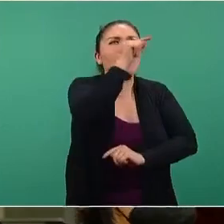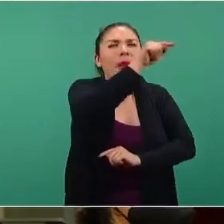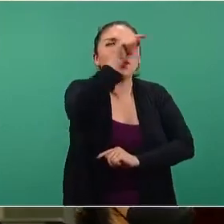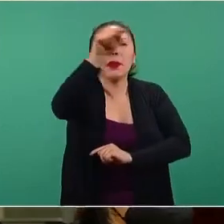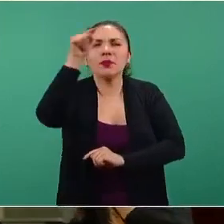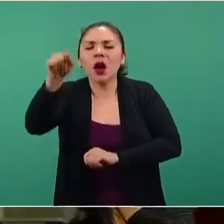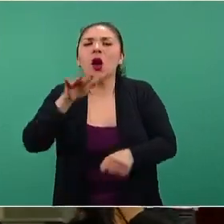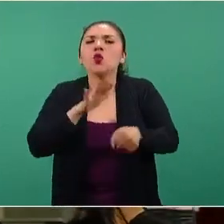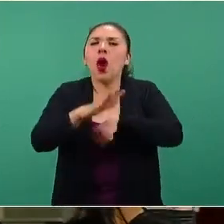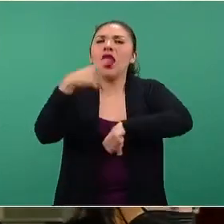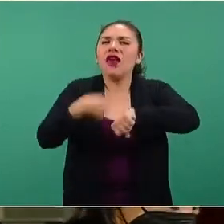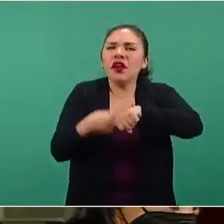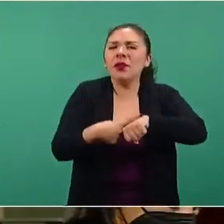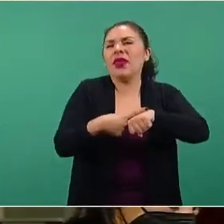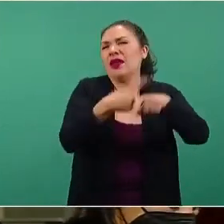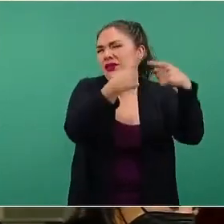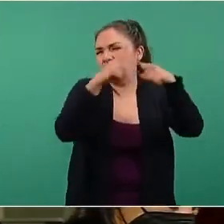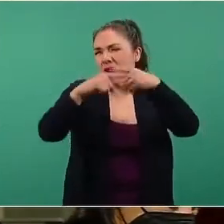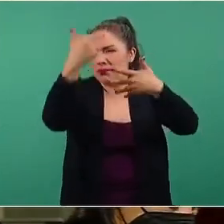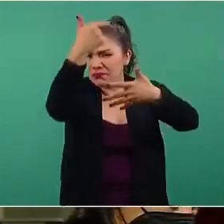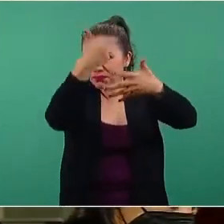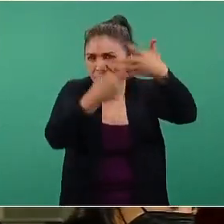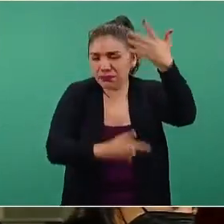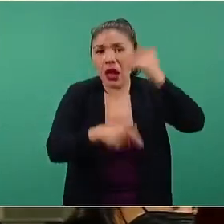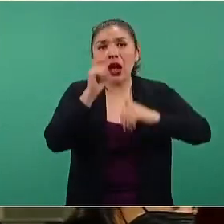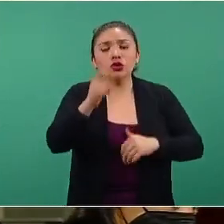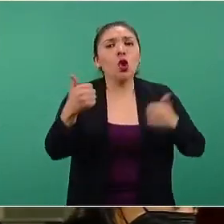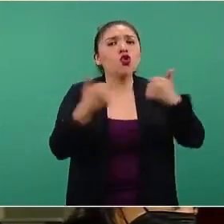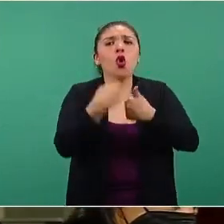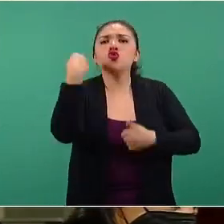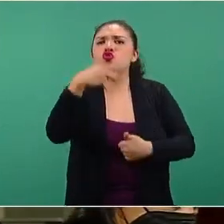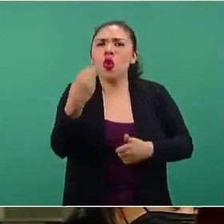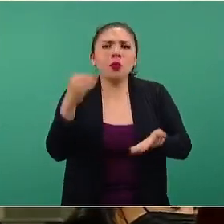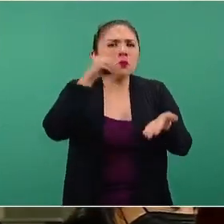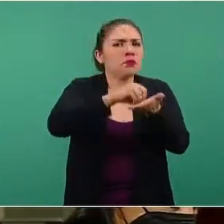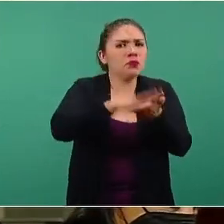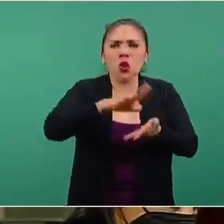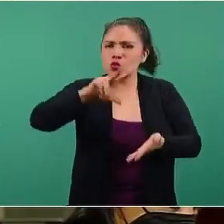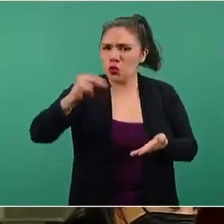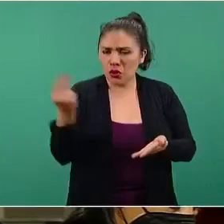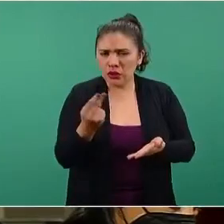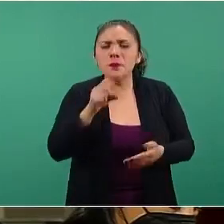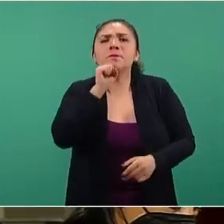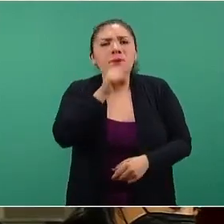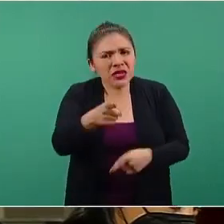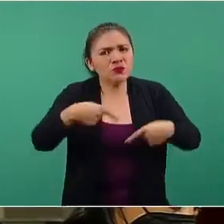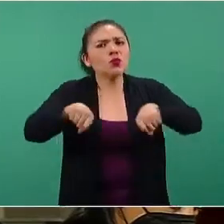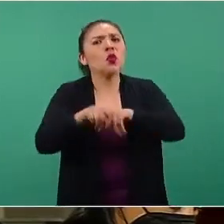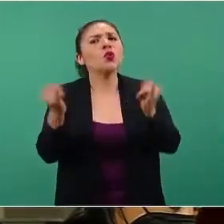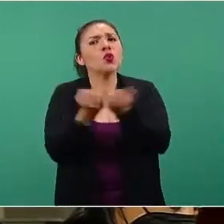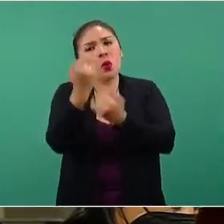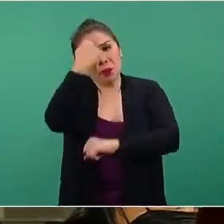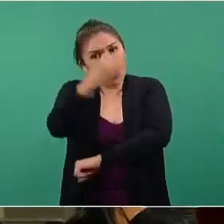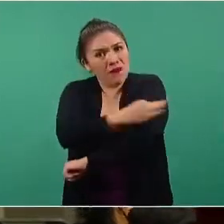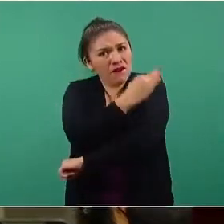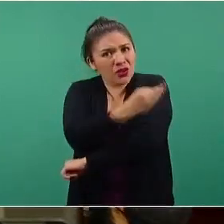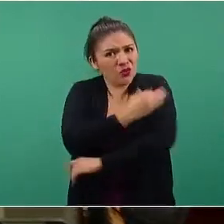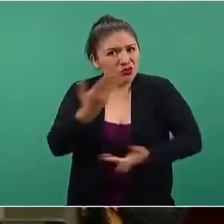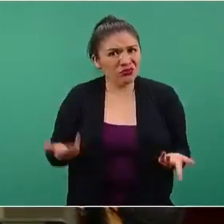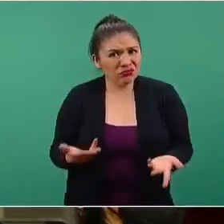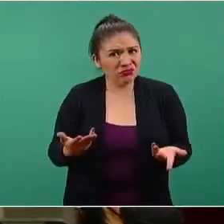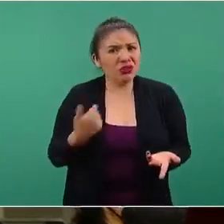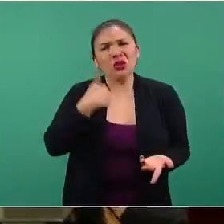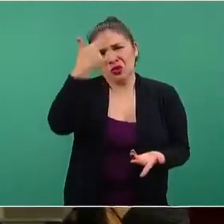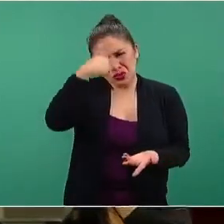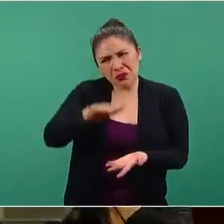qué enfermedades tienen, y además es una base de datos anonimizada, ¿por qué no se puede hacer lo mismo para vacunas? Entiendo que es un